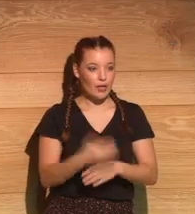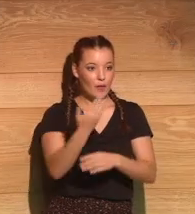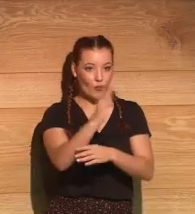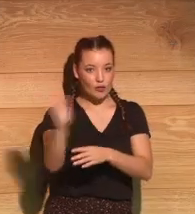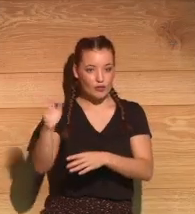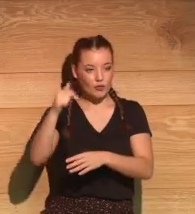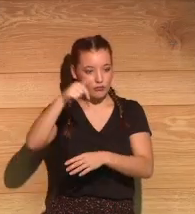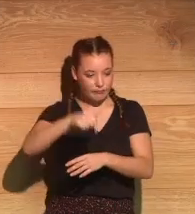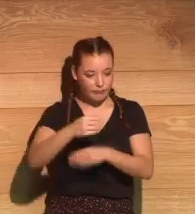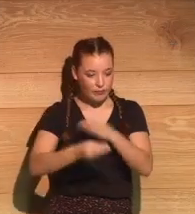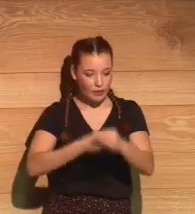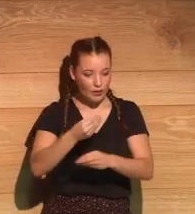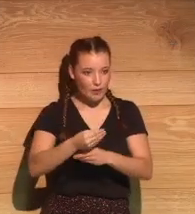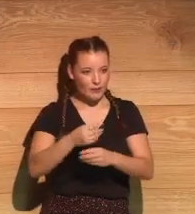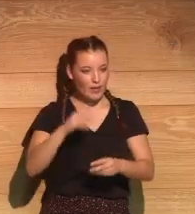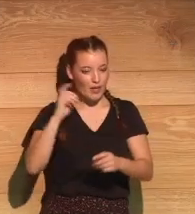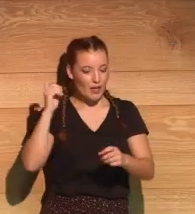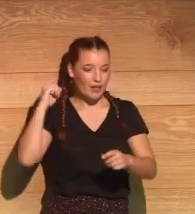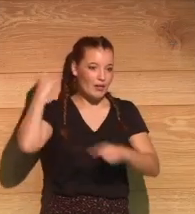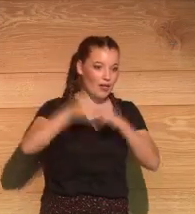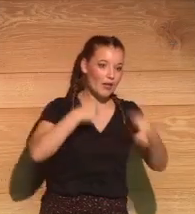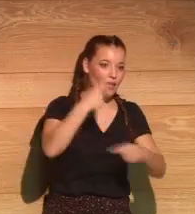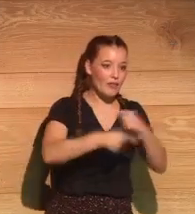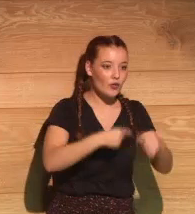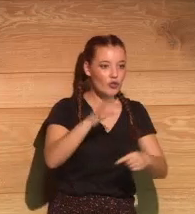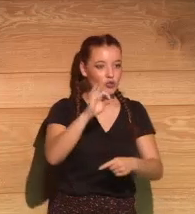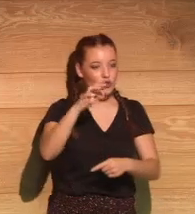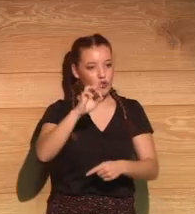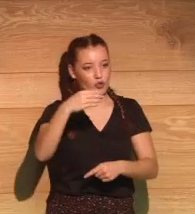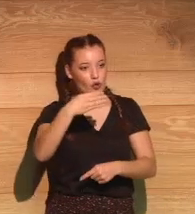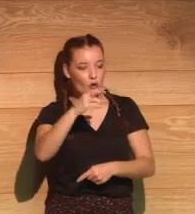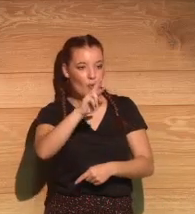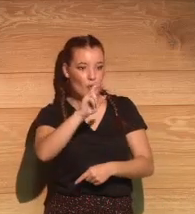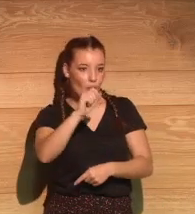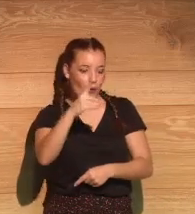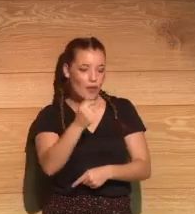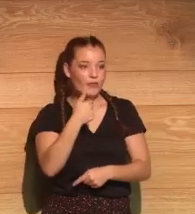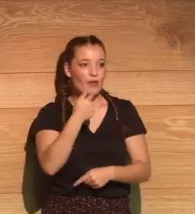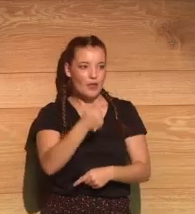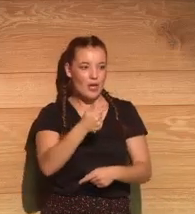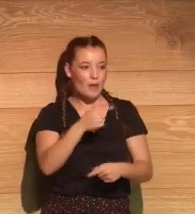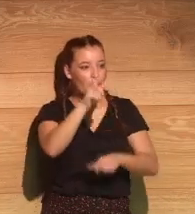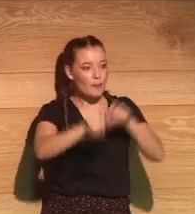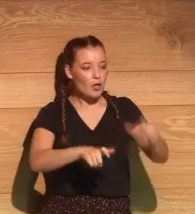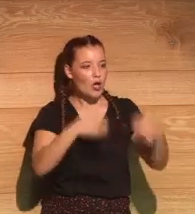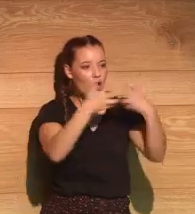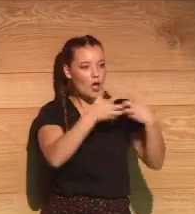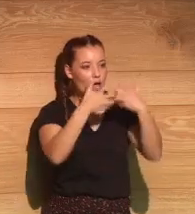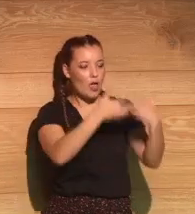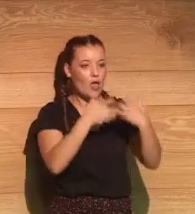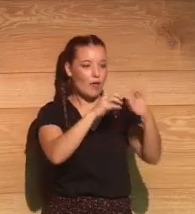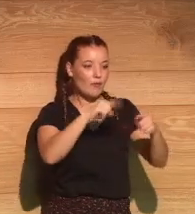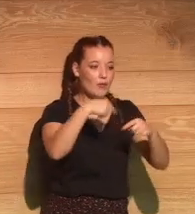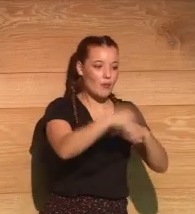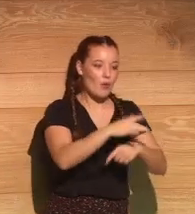de Sobrada, justamente subrayé que los que se pelean se desean, y que aunque se suelen definir las generaciones por razones de afinidad, también